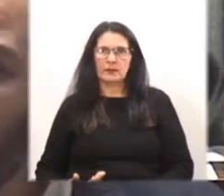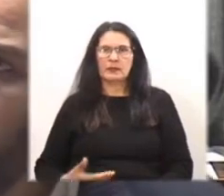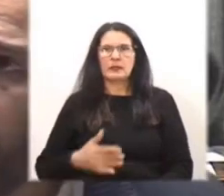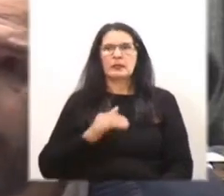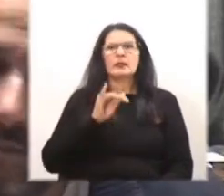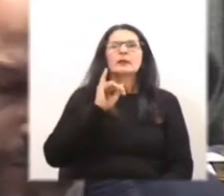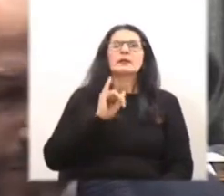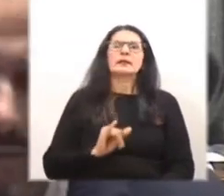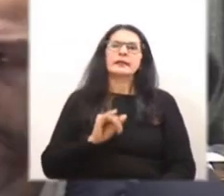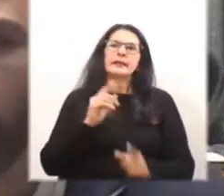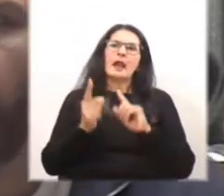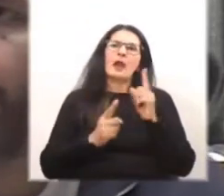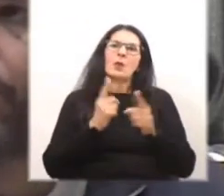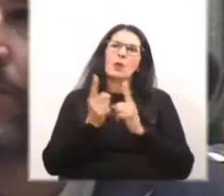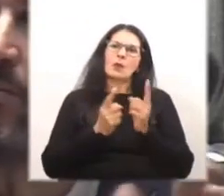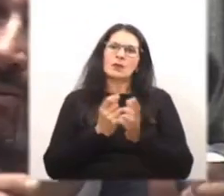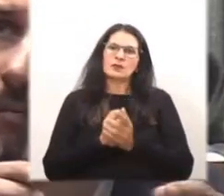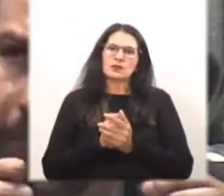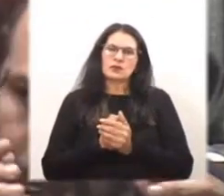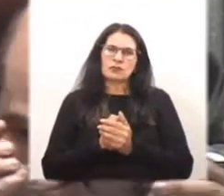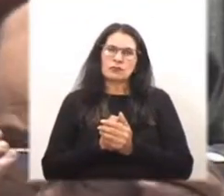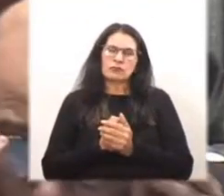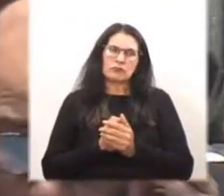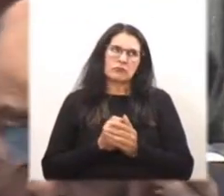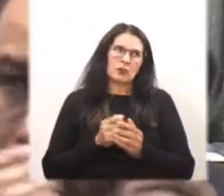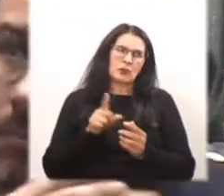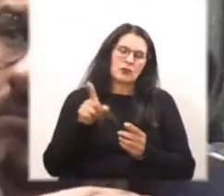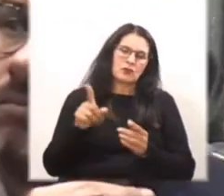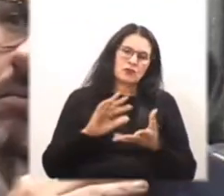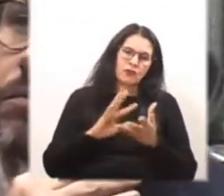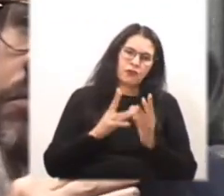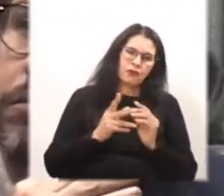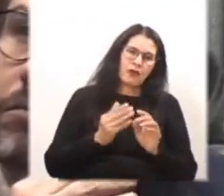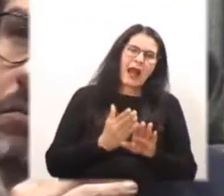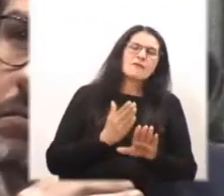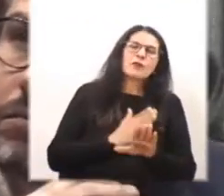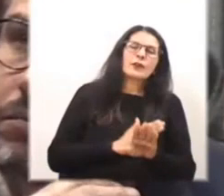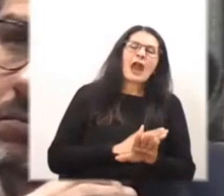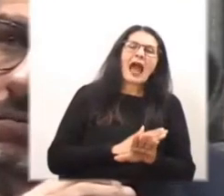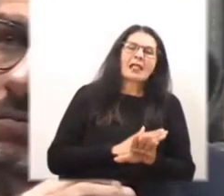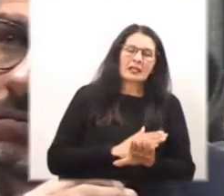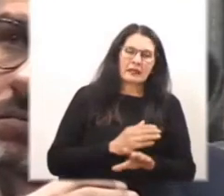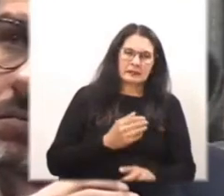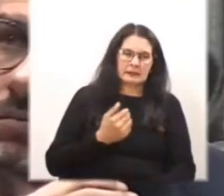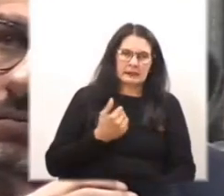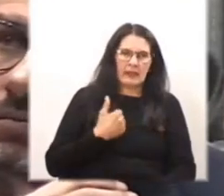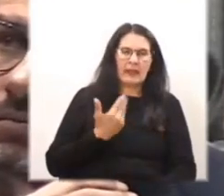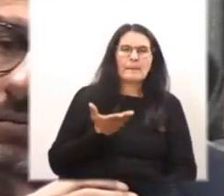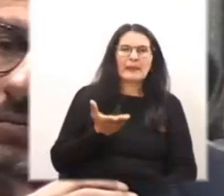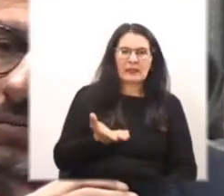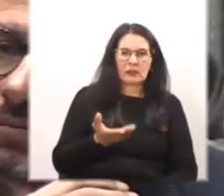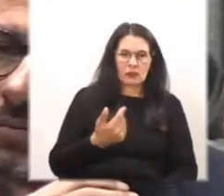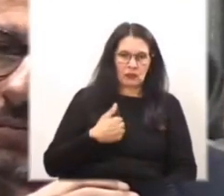Incluso algunos de ellos, sus expresiones fueron antes de nuestra solicitud de interpelación.